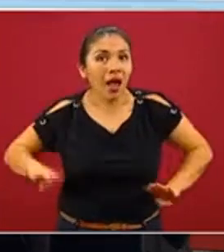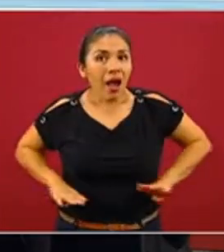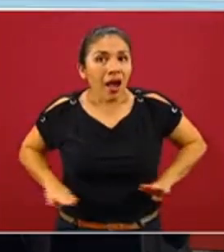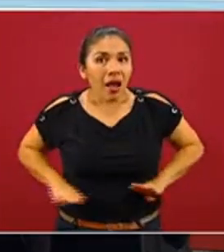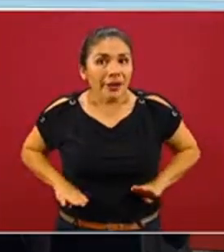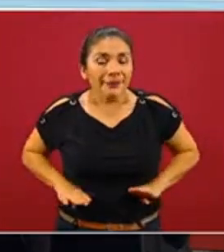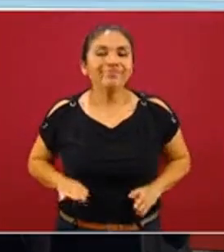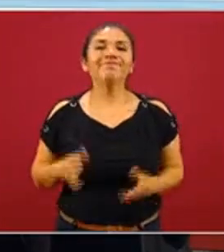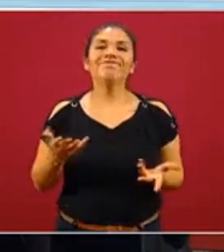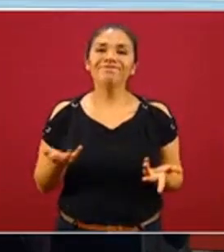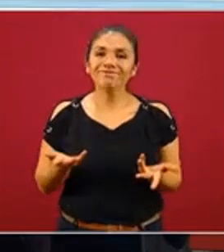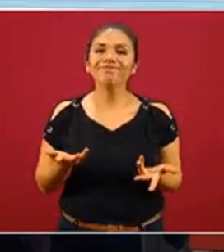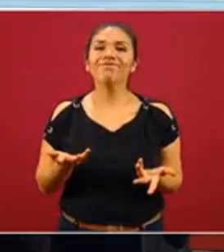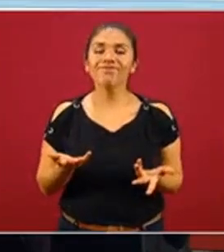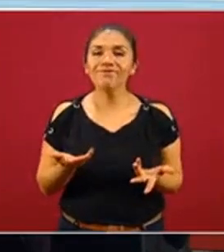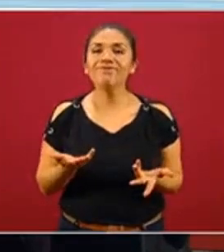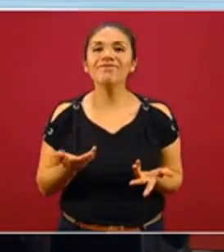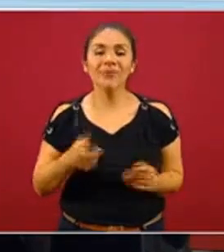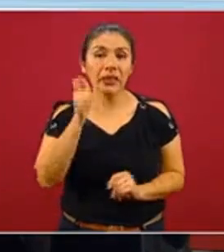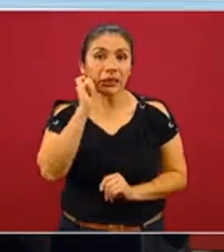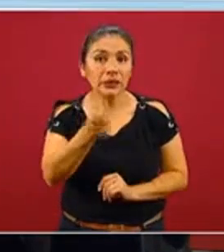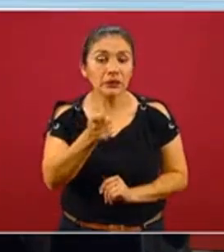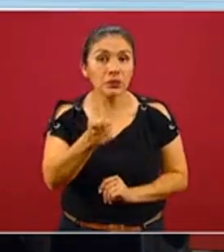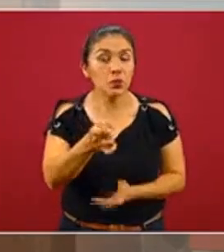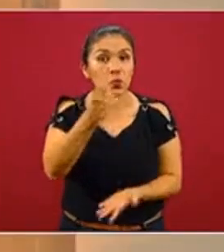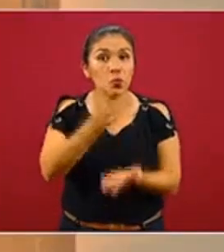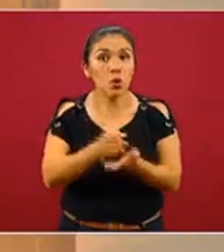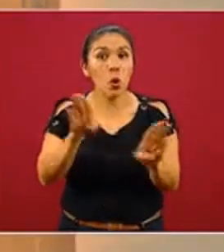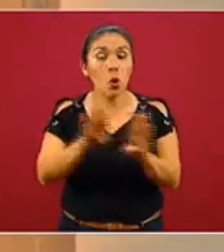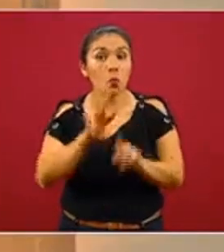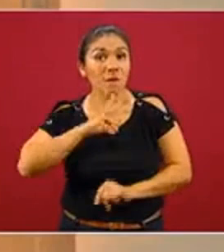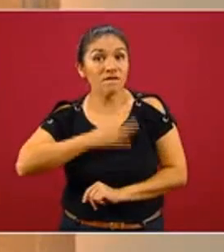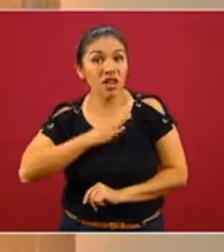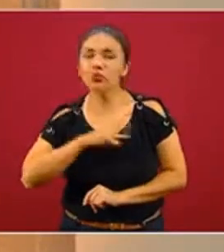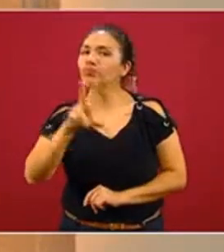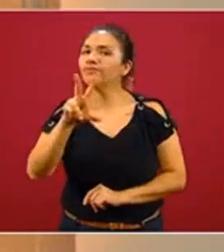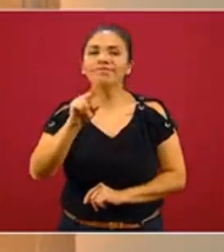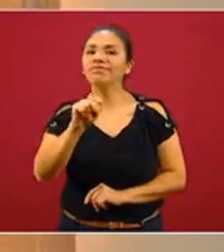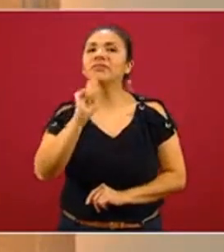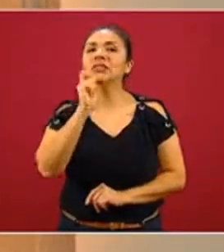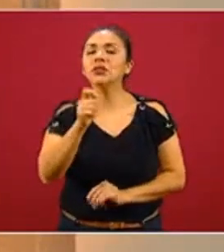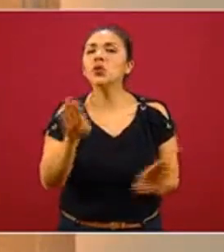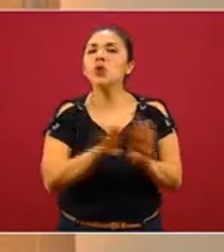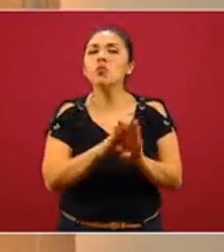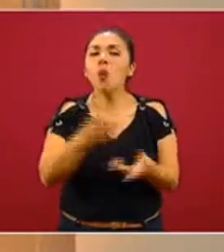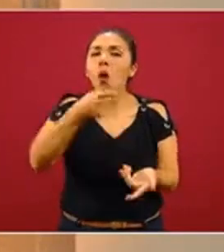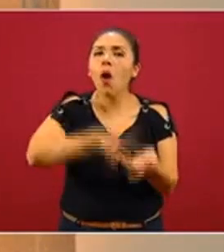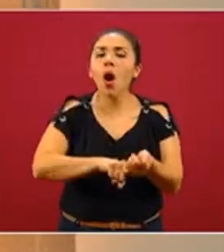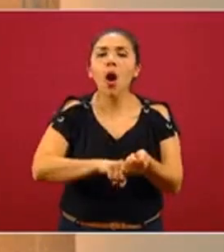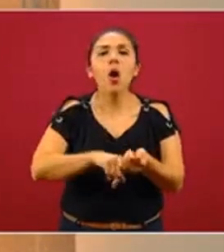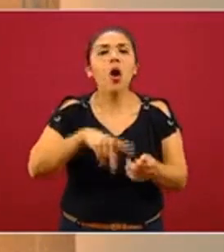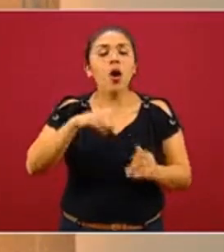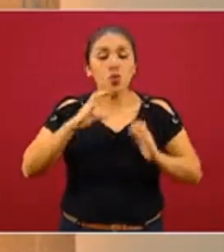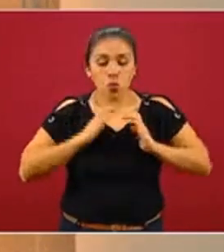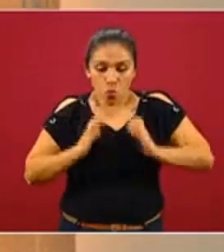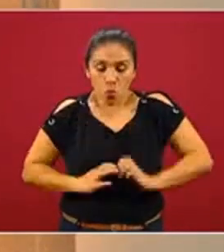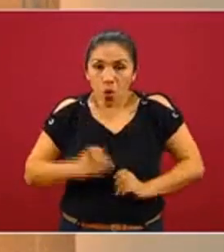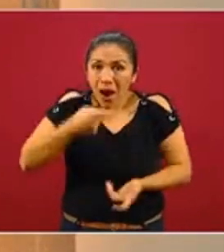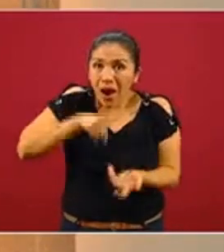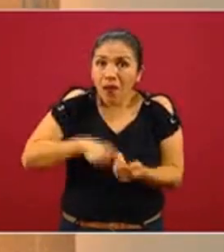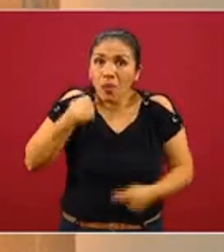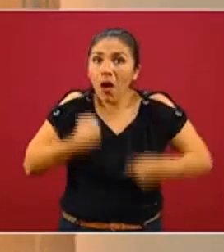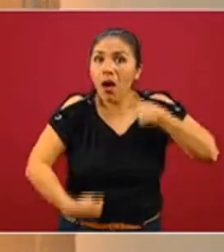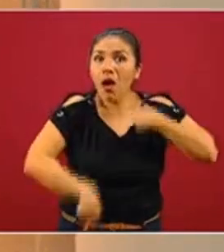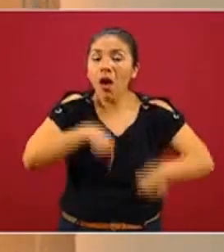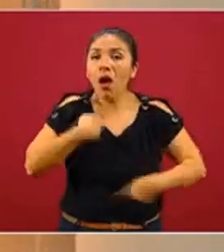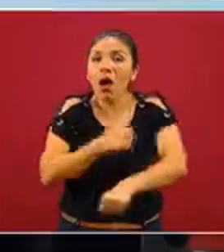Entonces, no es prácticamente por el virus, sino es un proceso inflamatorio del propio organismo que